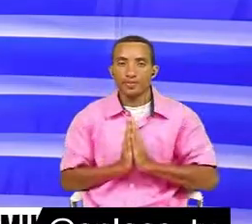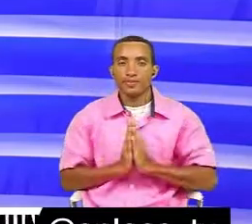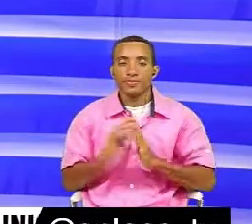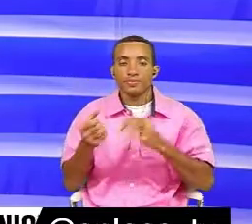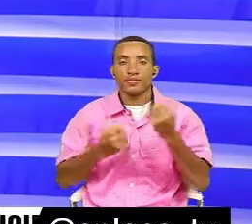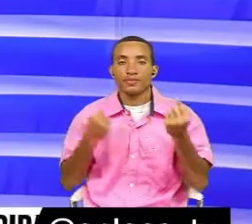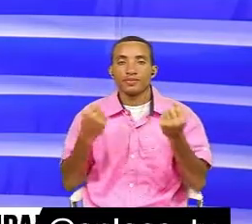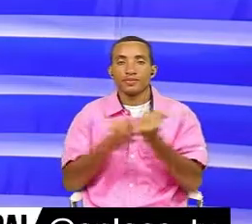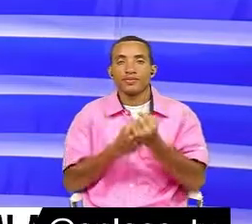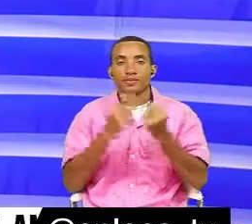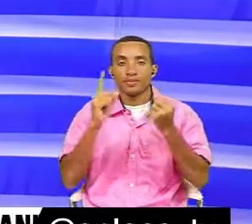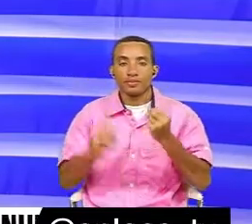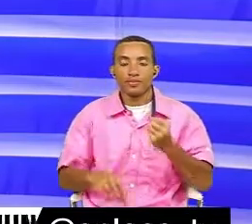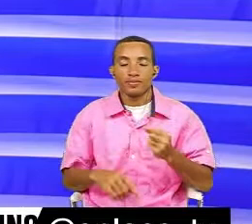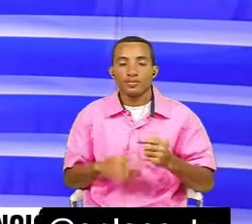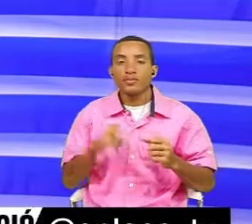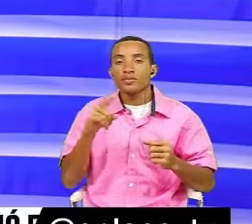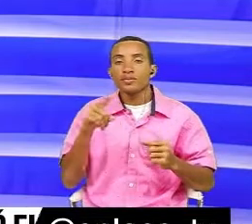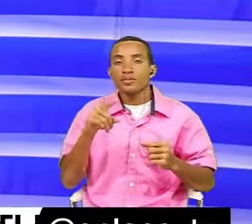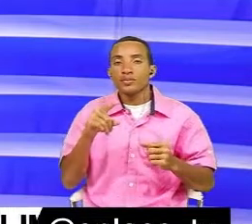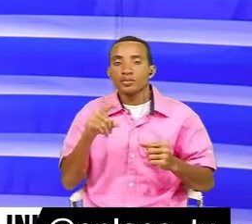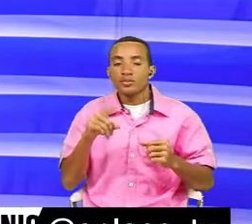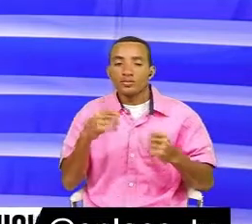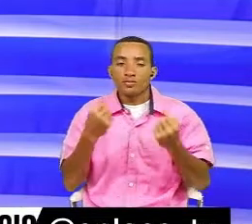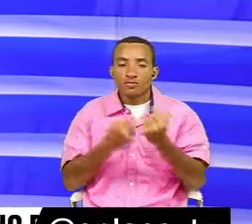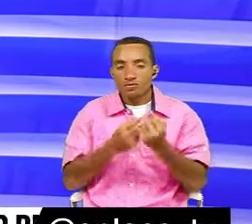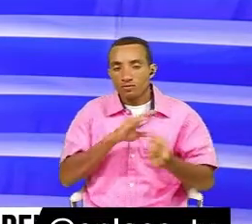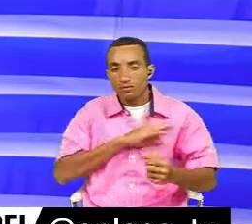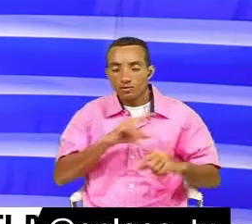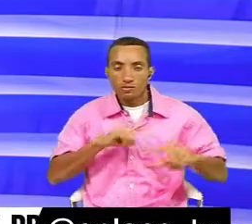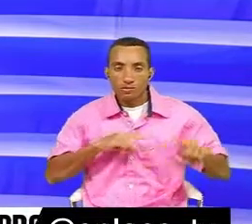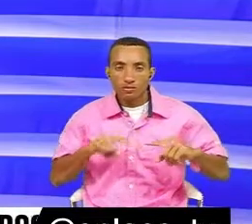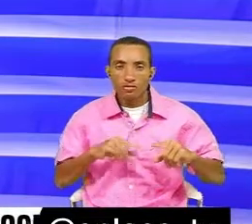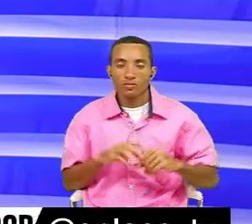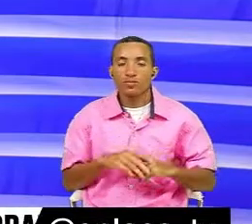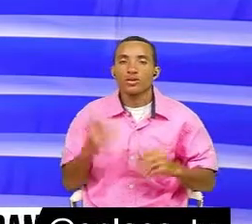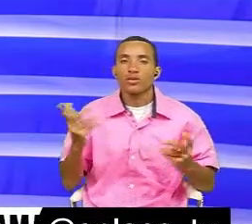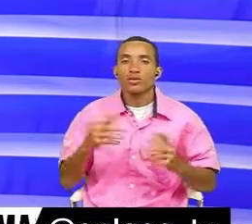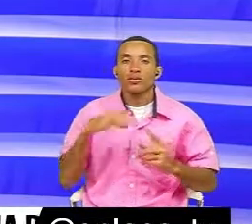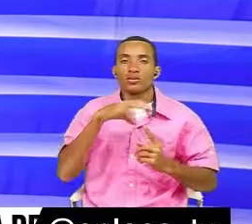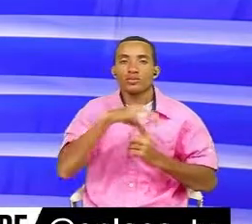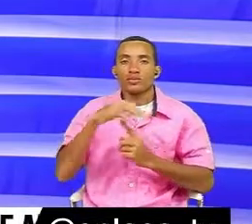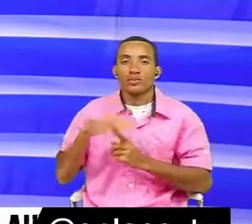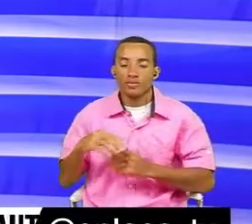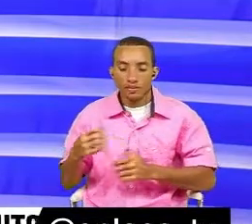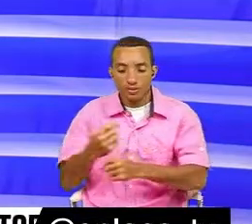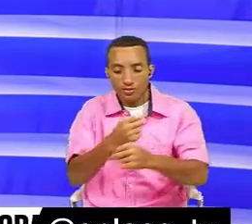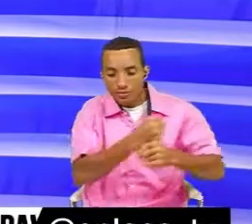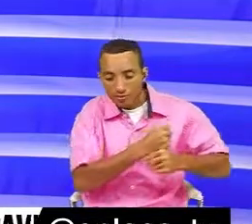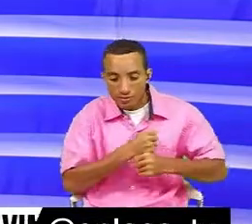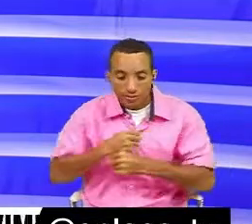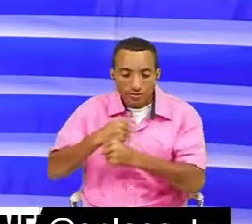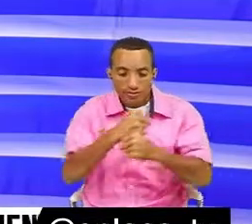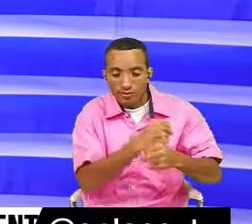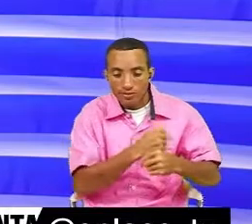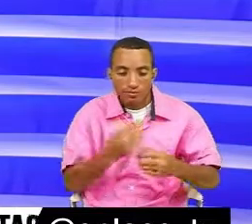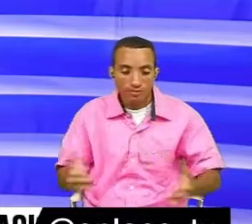por la administración municipal. Especialmente lo hizo con el Festival del Sancocho Levanta